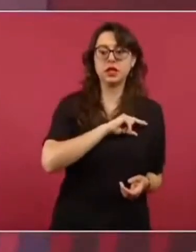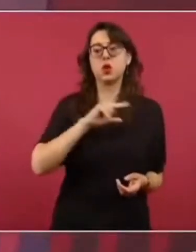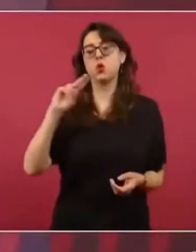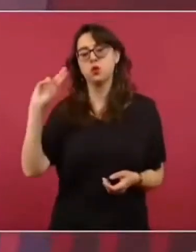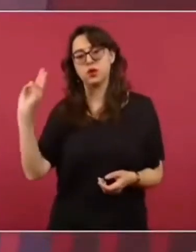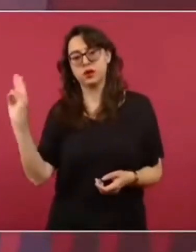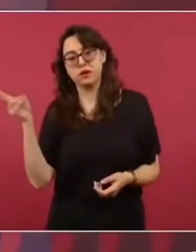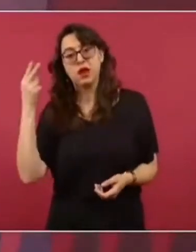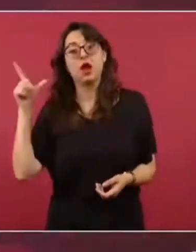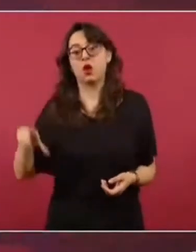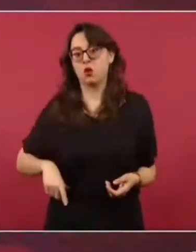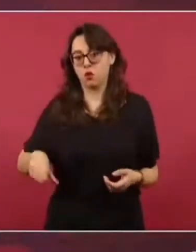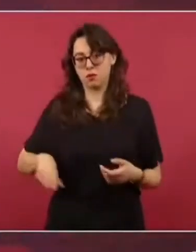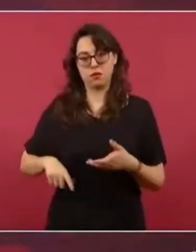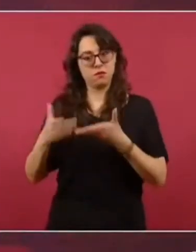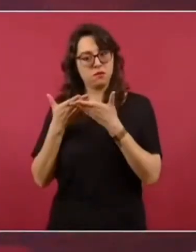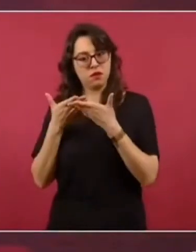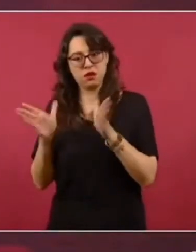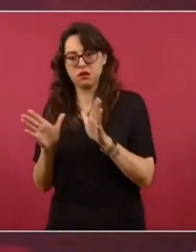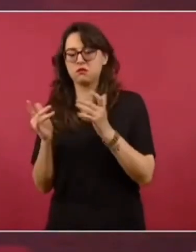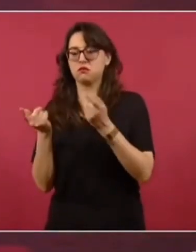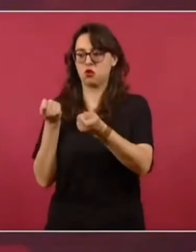orientación.